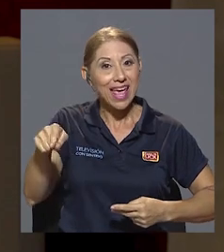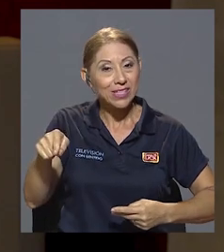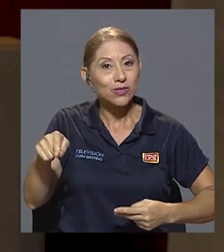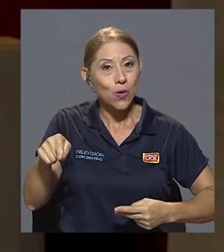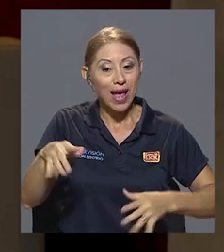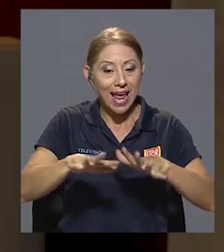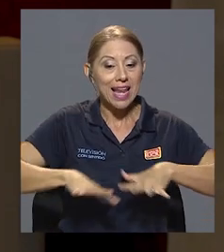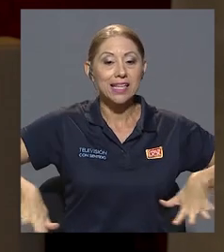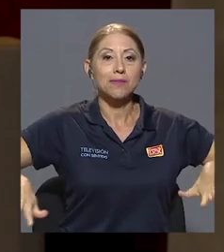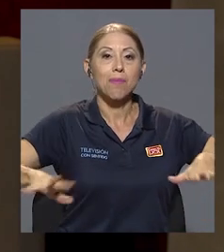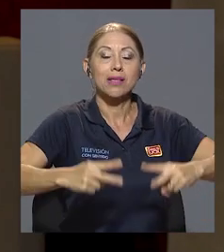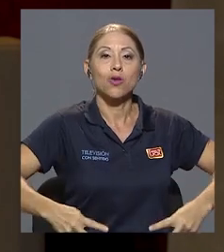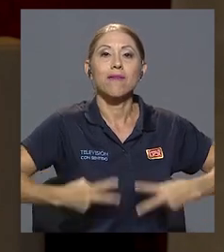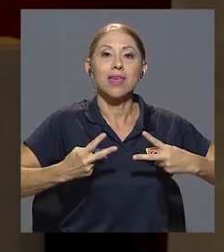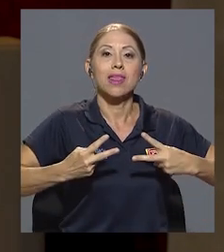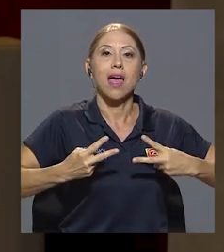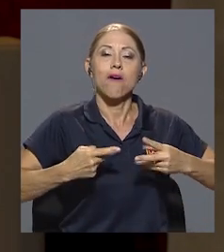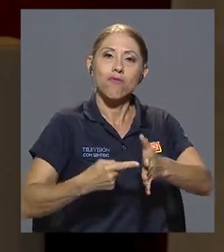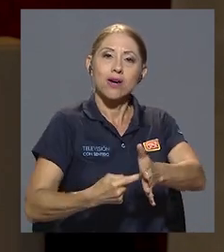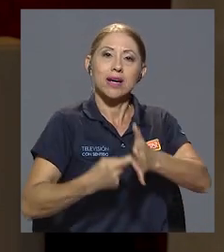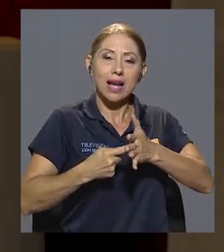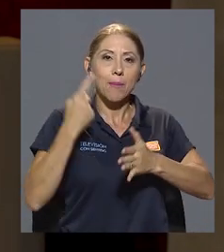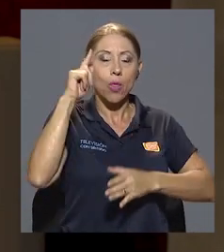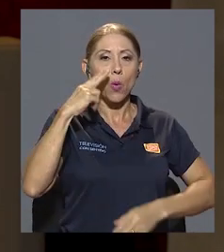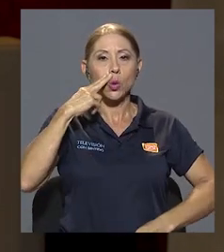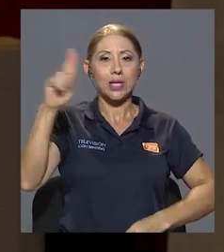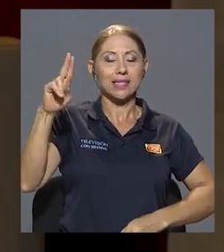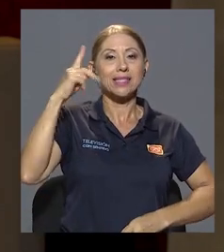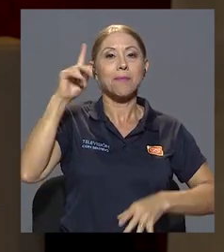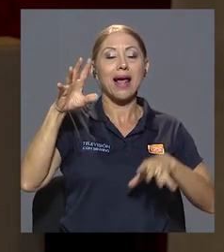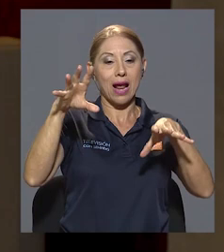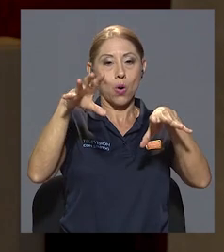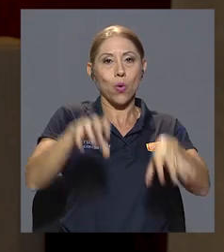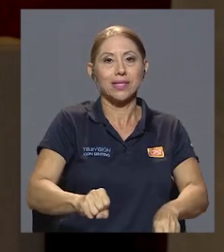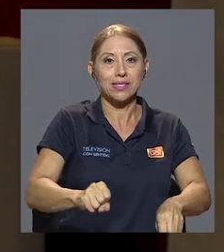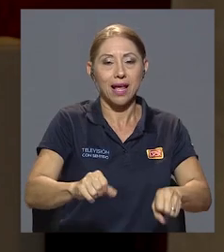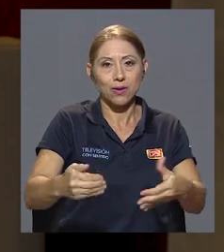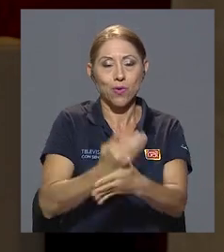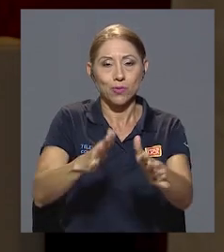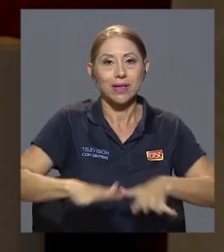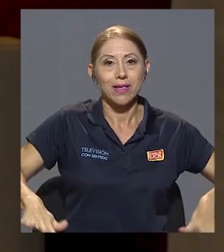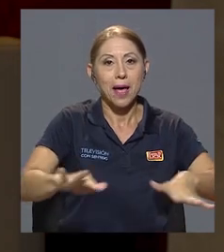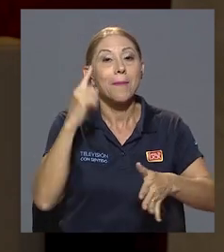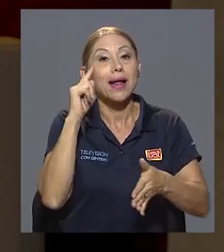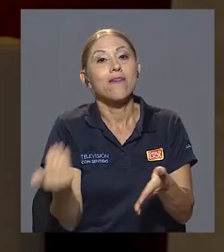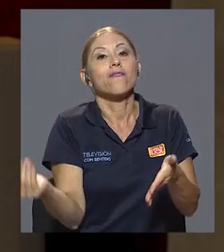para conquistar nuevos territorios según su ideología para reconquistar los